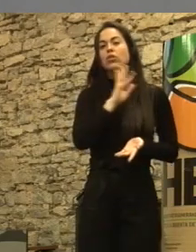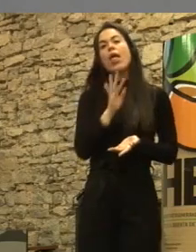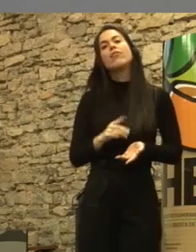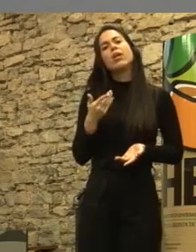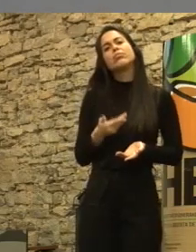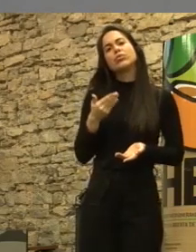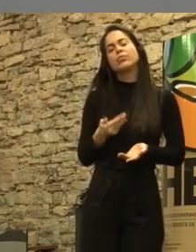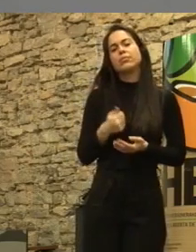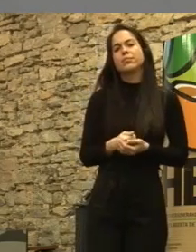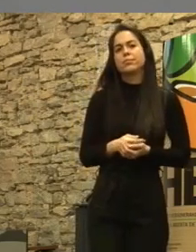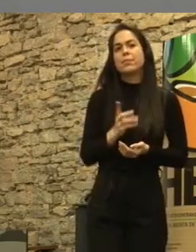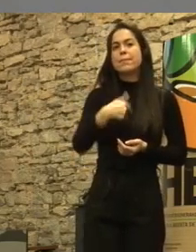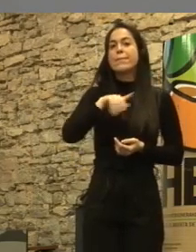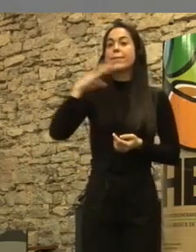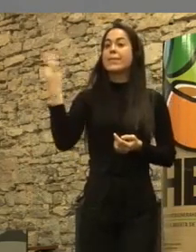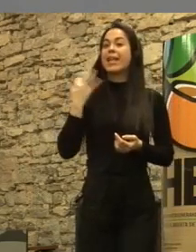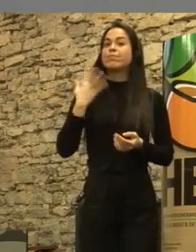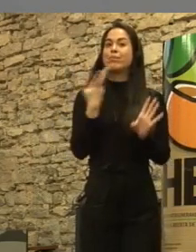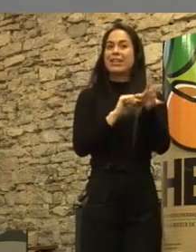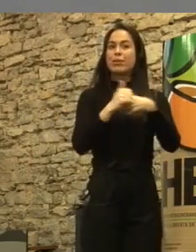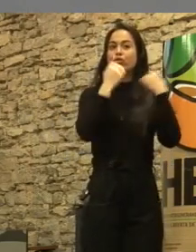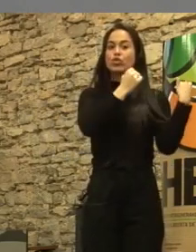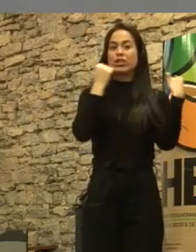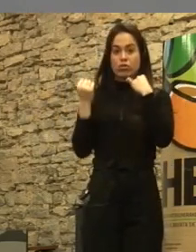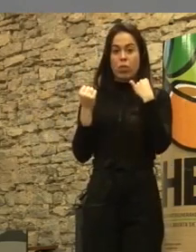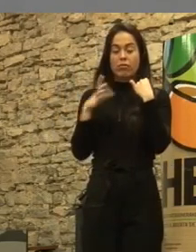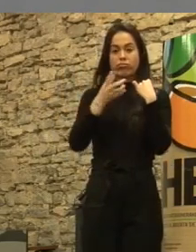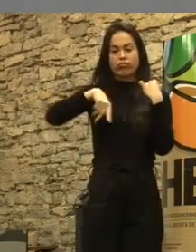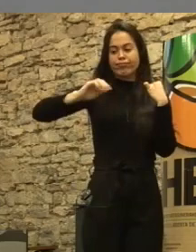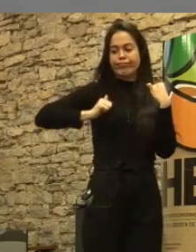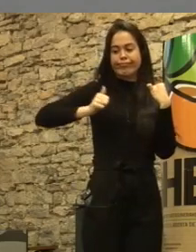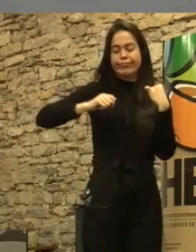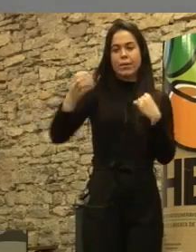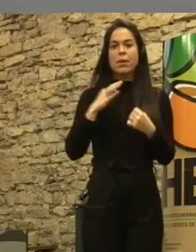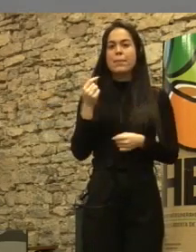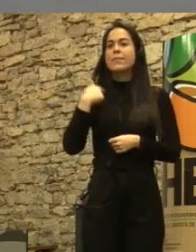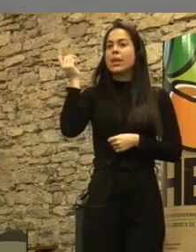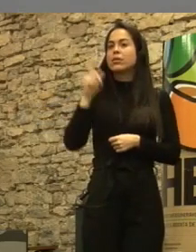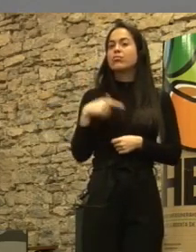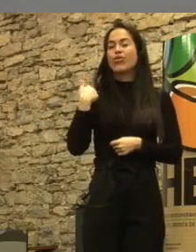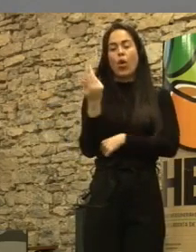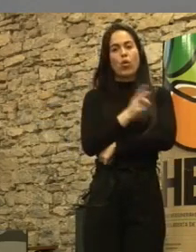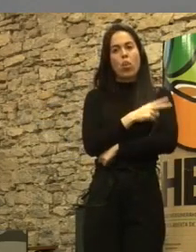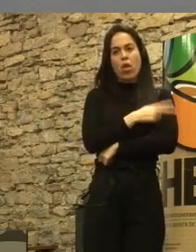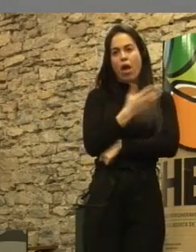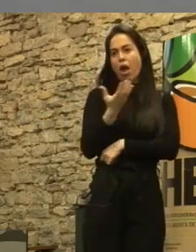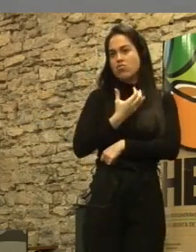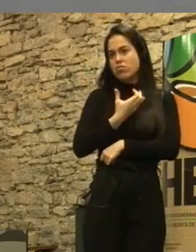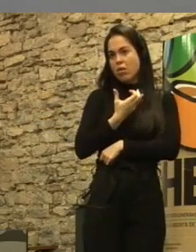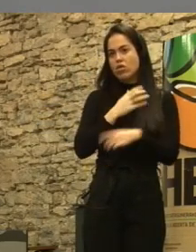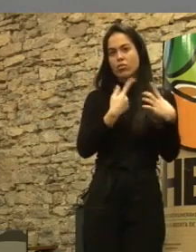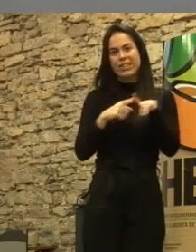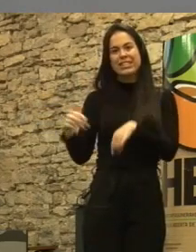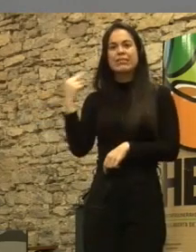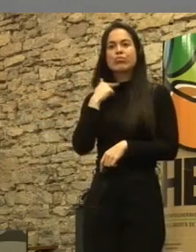es usar, digamos, esa participación institucional que ya existe. Y después, por circunstancias, yo conozco bastantes concejales de la anterior corporación o